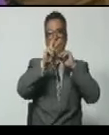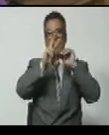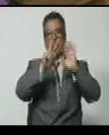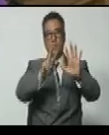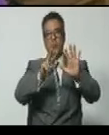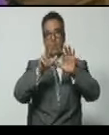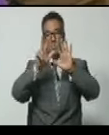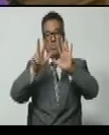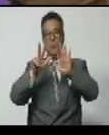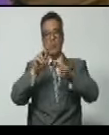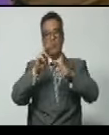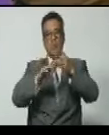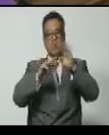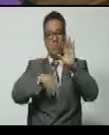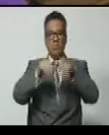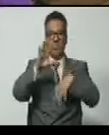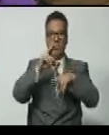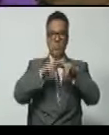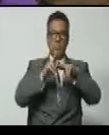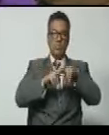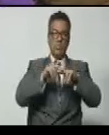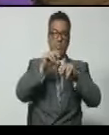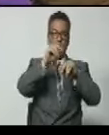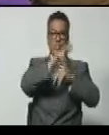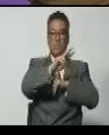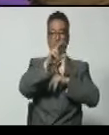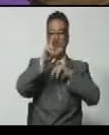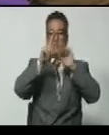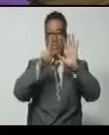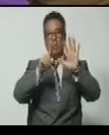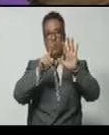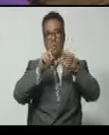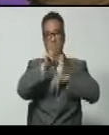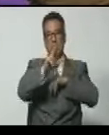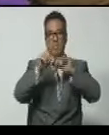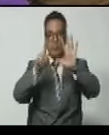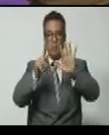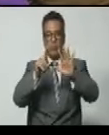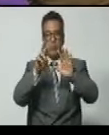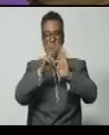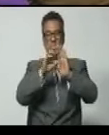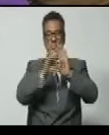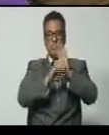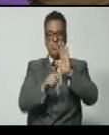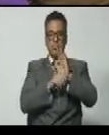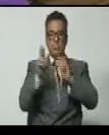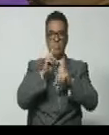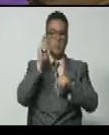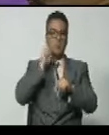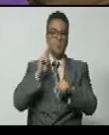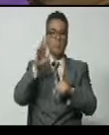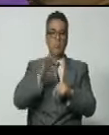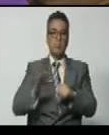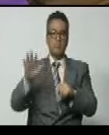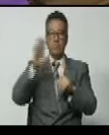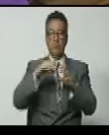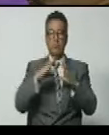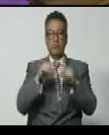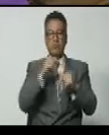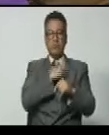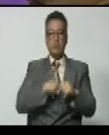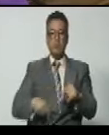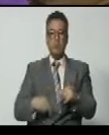187 y numeral 15 del artículo 236 de la Constitución de la República Bolivariana de Venezuela. Es todo,